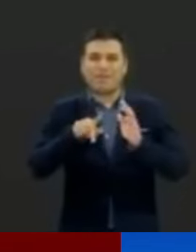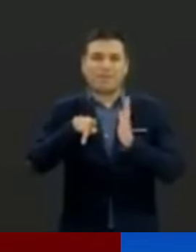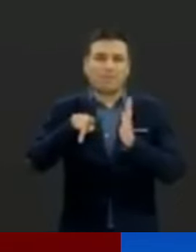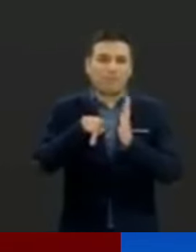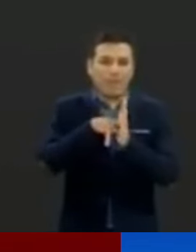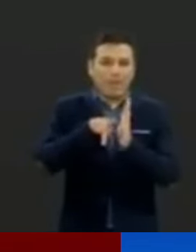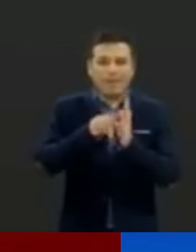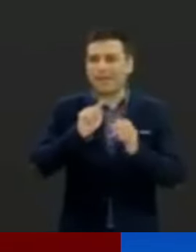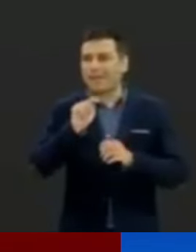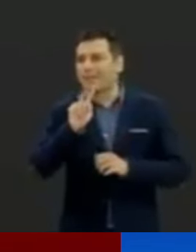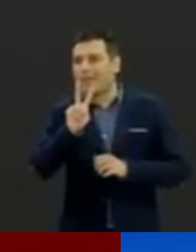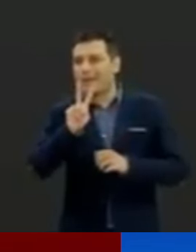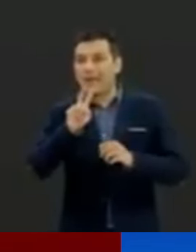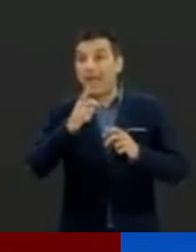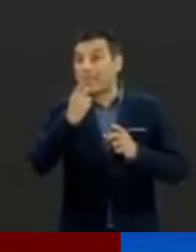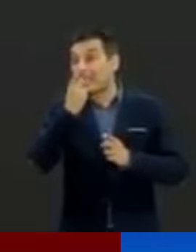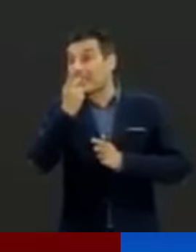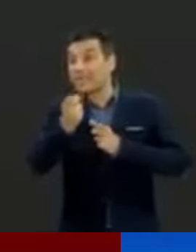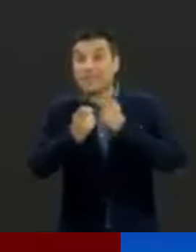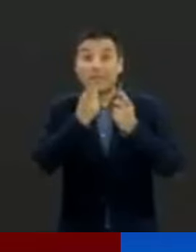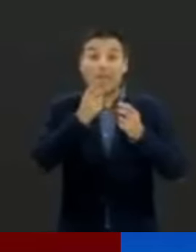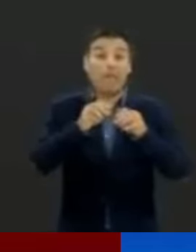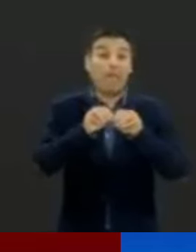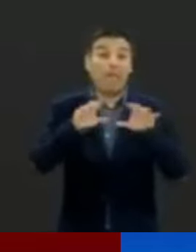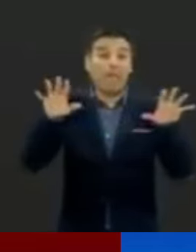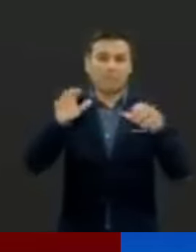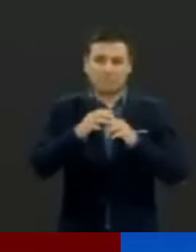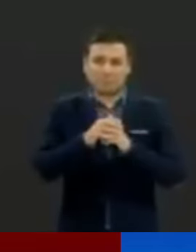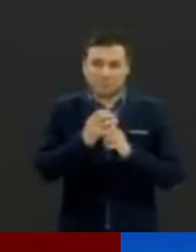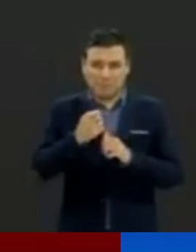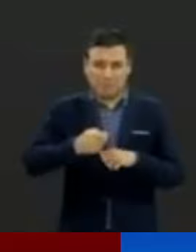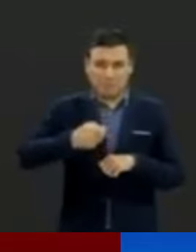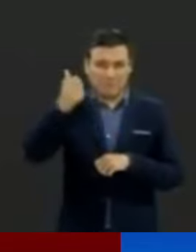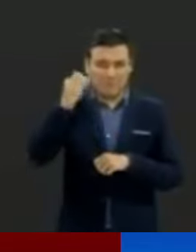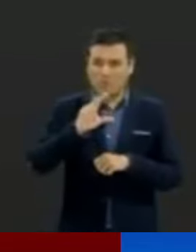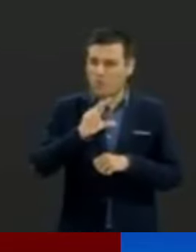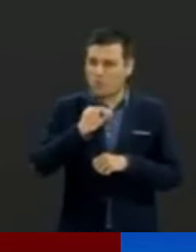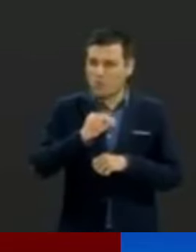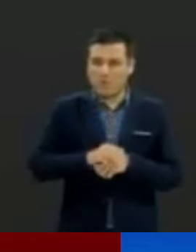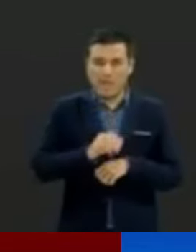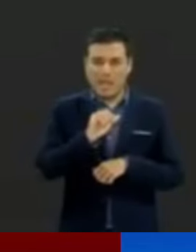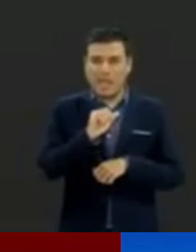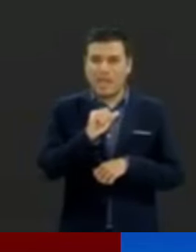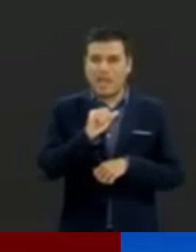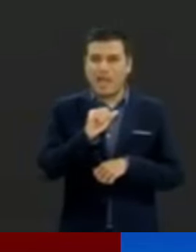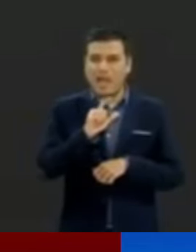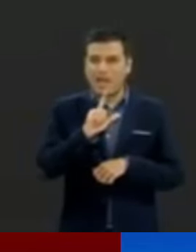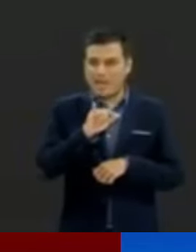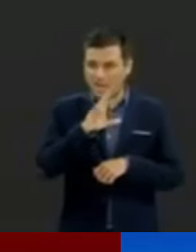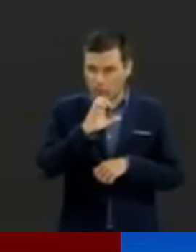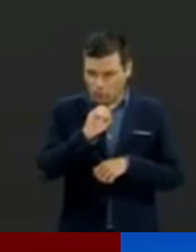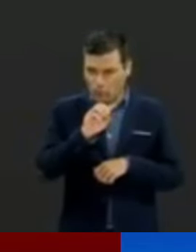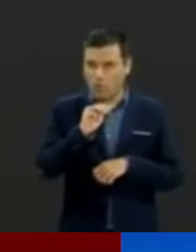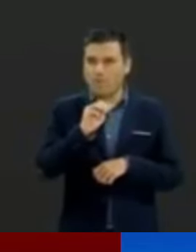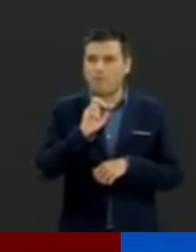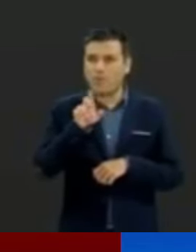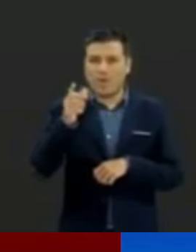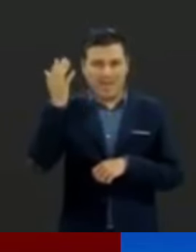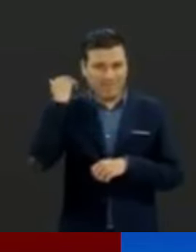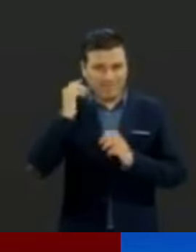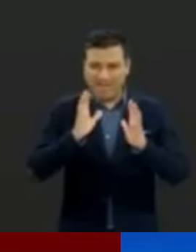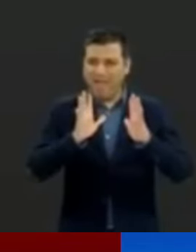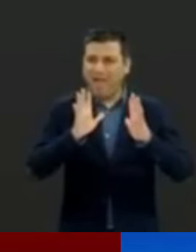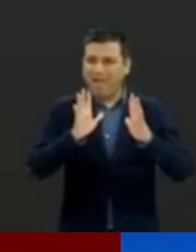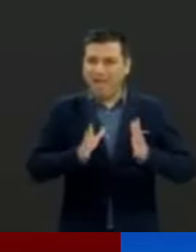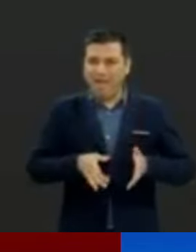como principales herramientas. No es la primera vez, Alejandro Moreno les ha ganado todo, es una persecución política